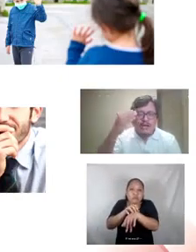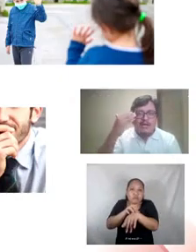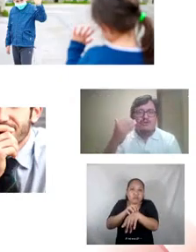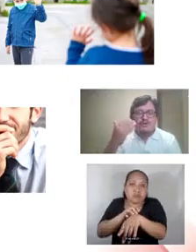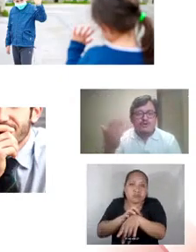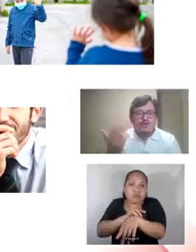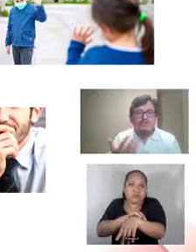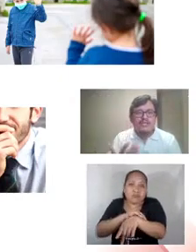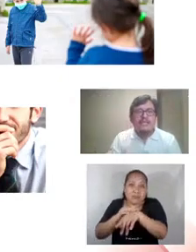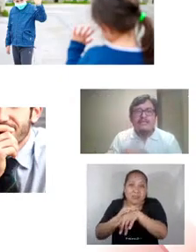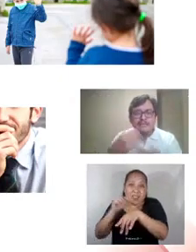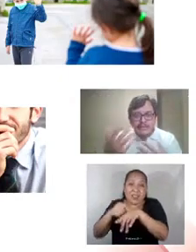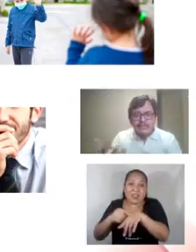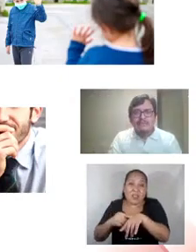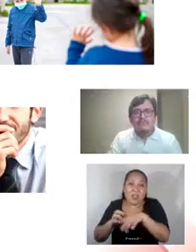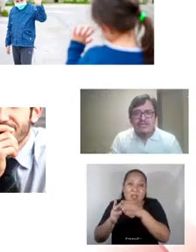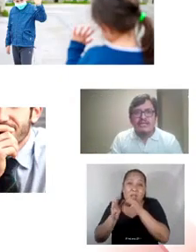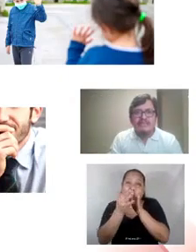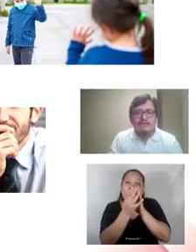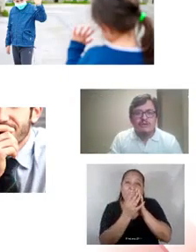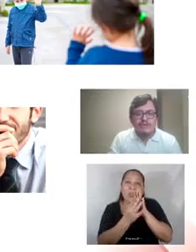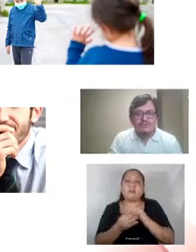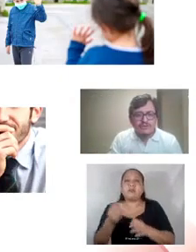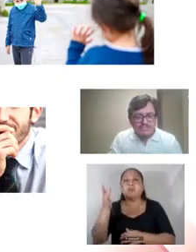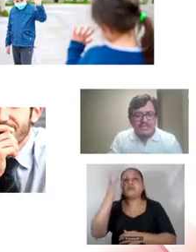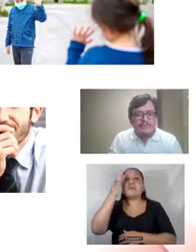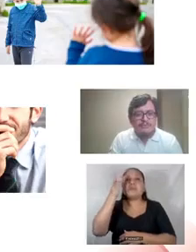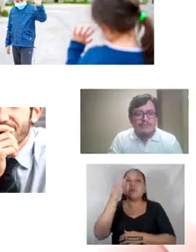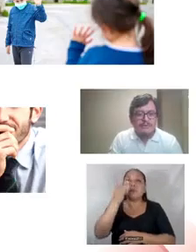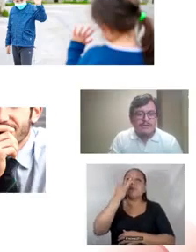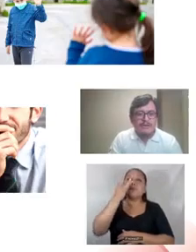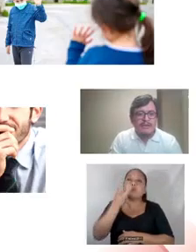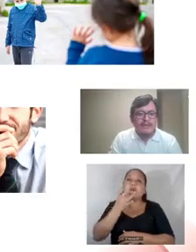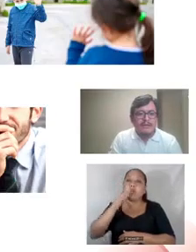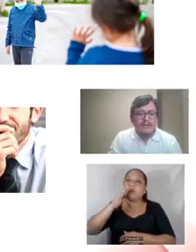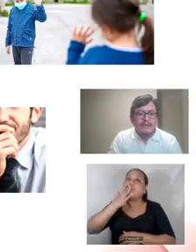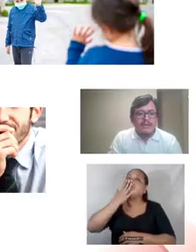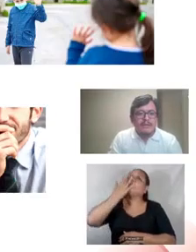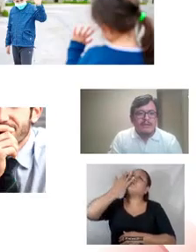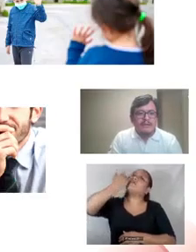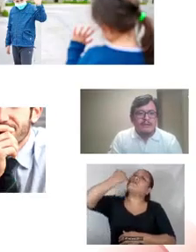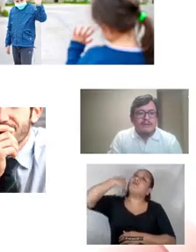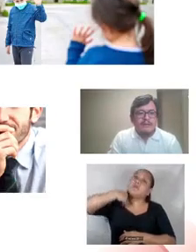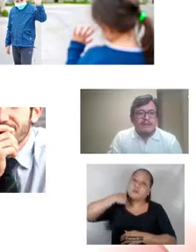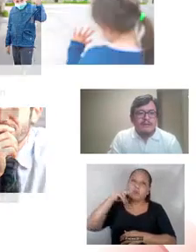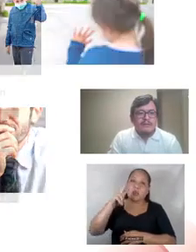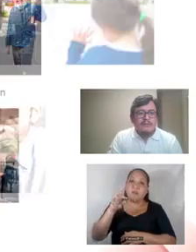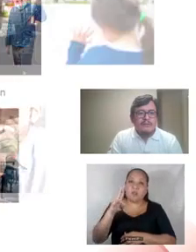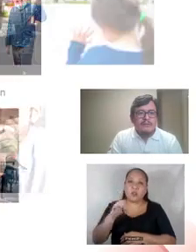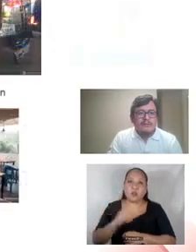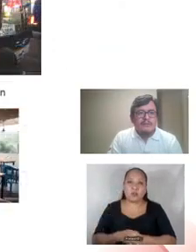y tocamos la boca, los ojos y la nariz, estamos ingresando el virus. Siguiente, por favor.